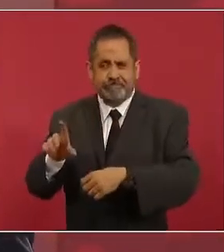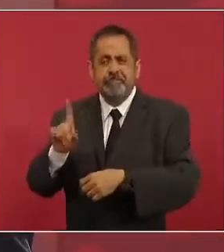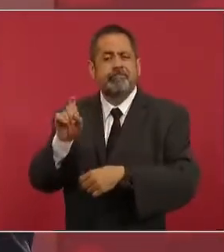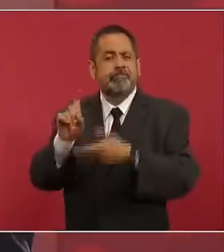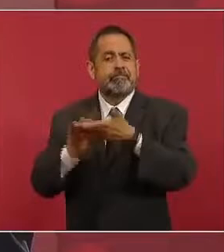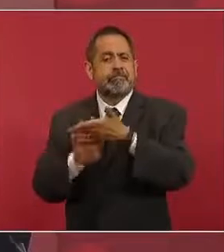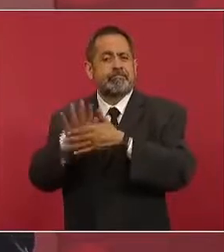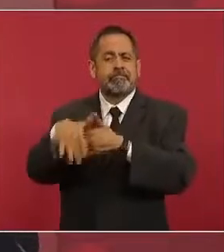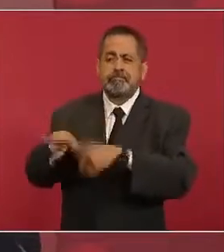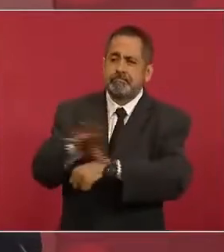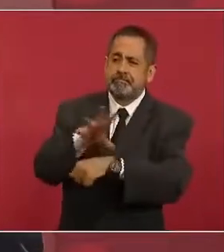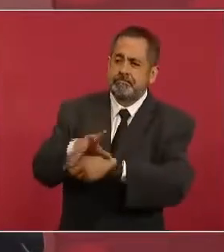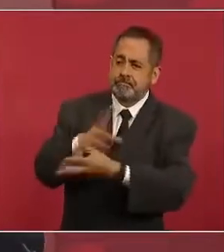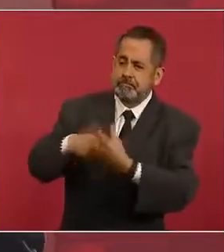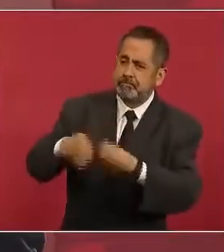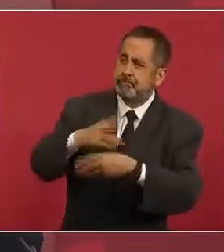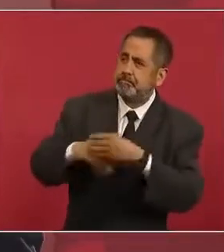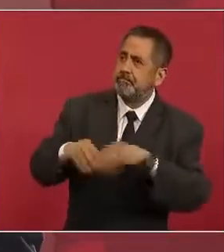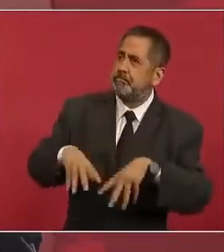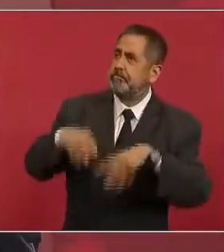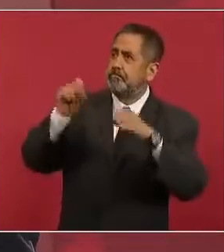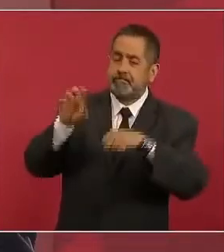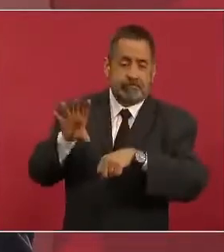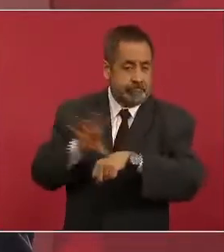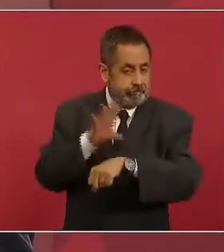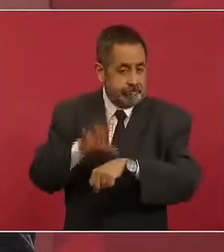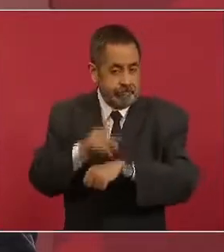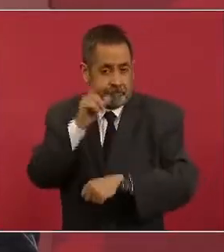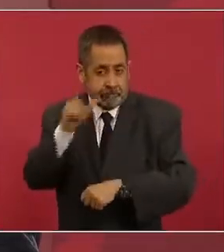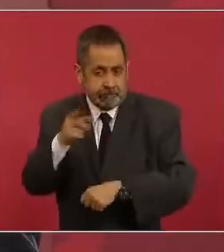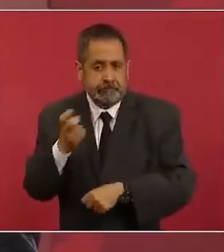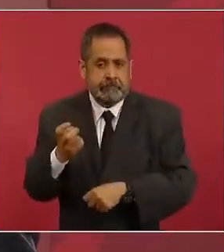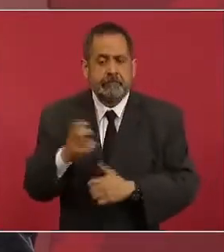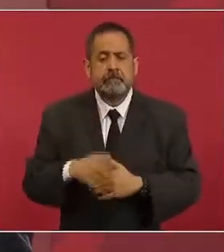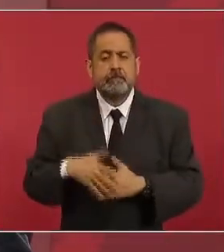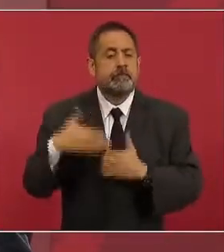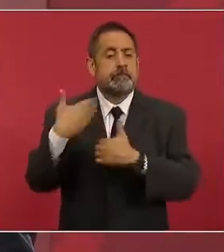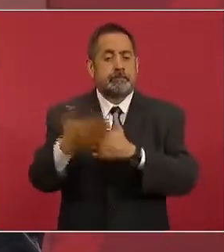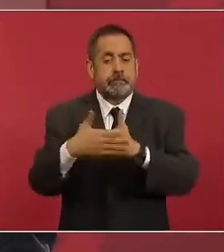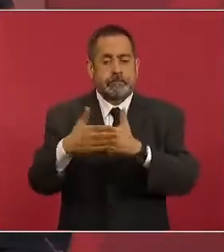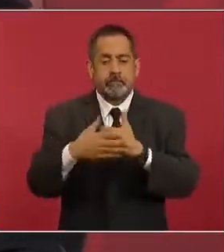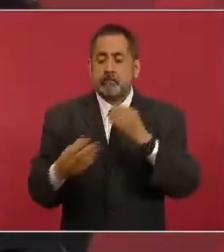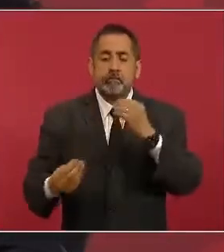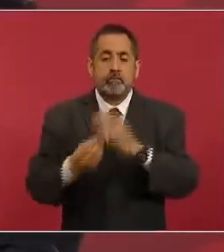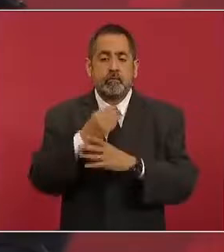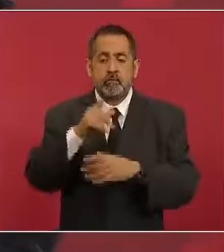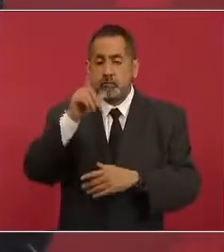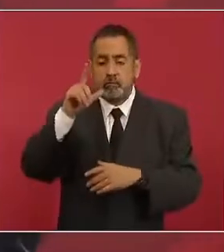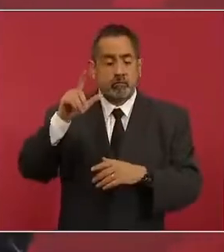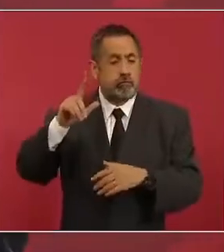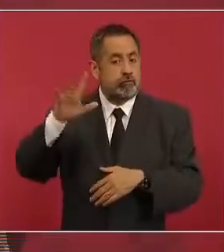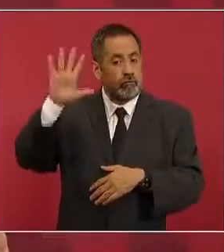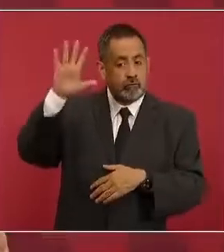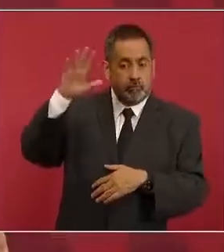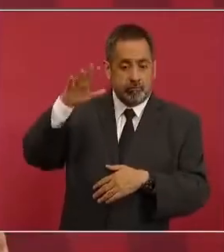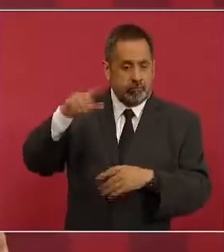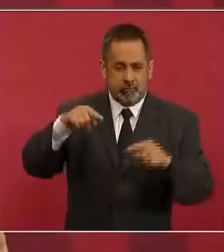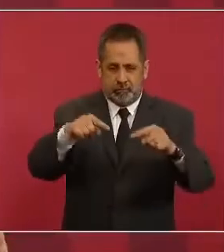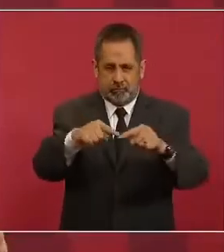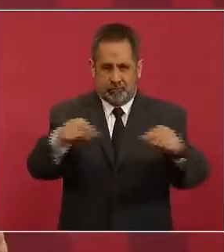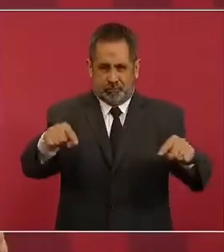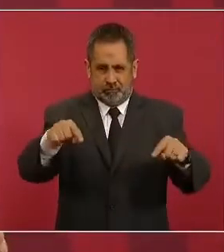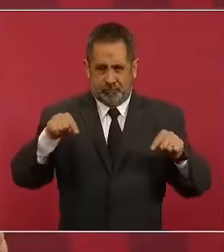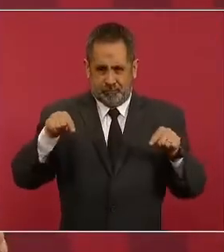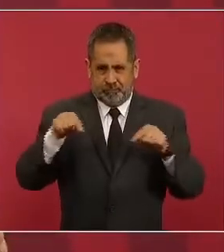Tenemos ya en marcha un parque solar que va a ser el más grande de América